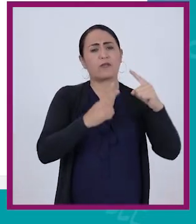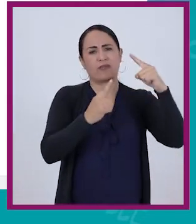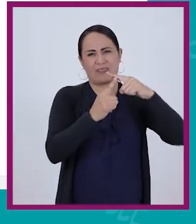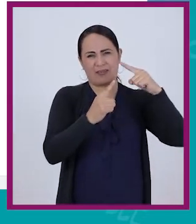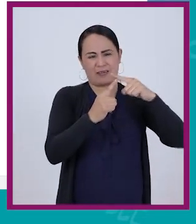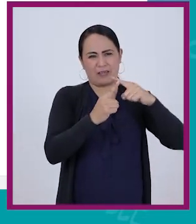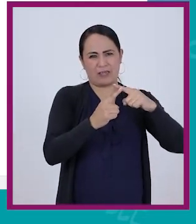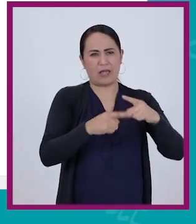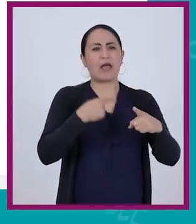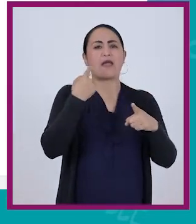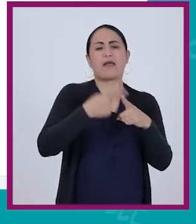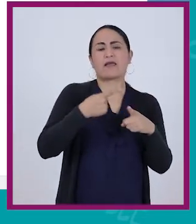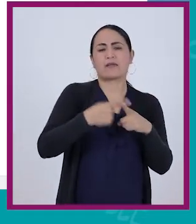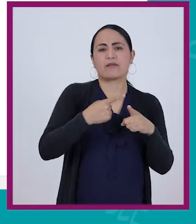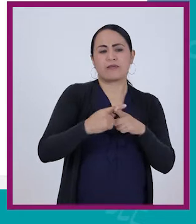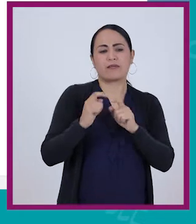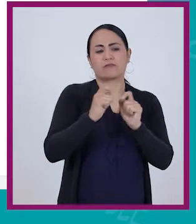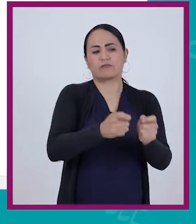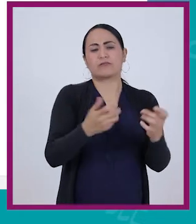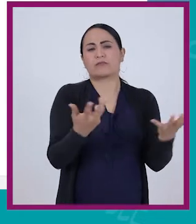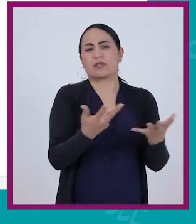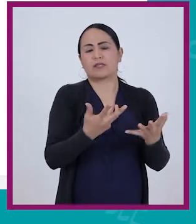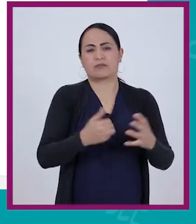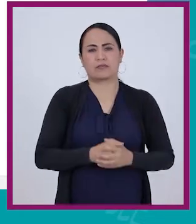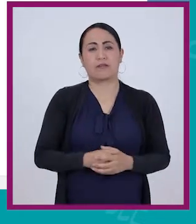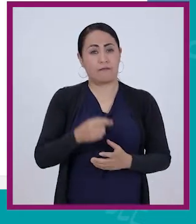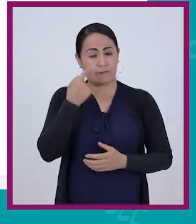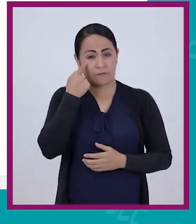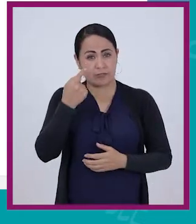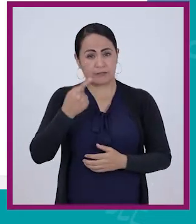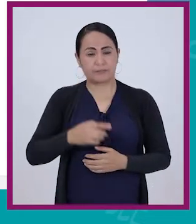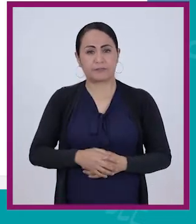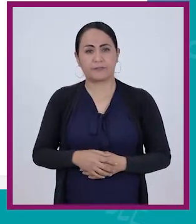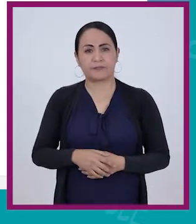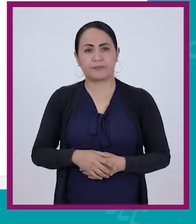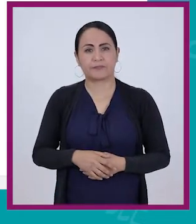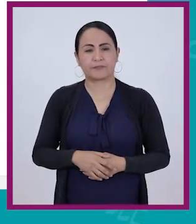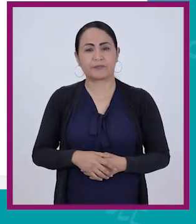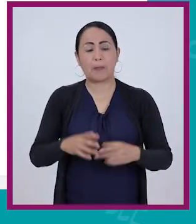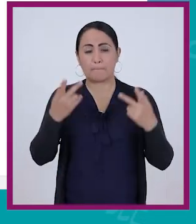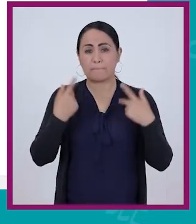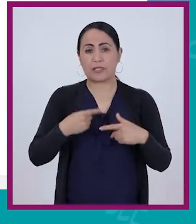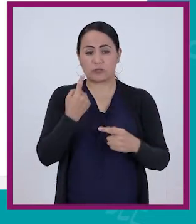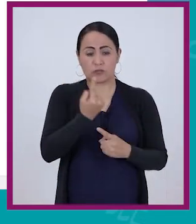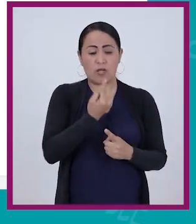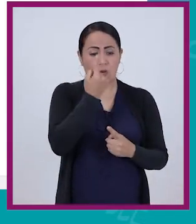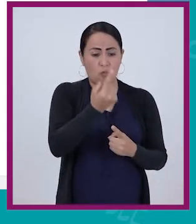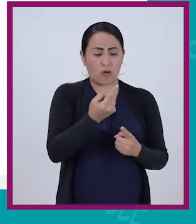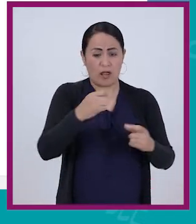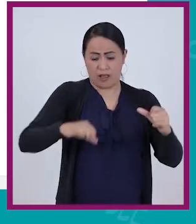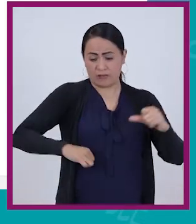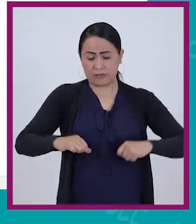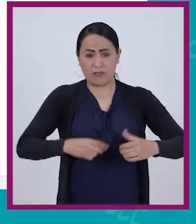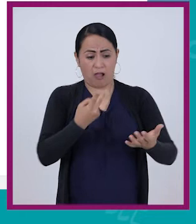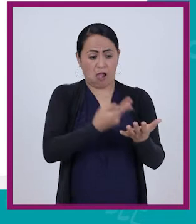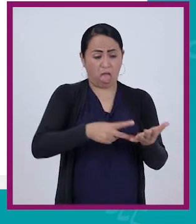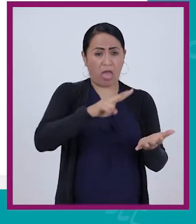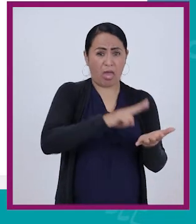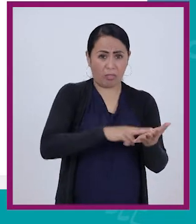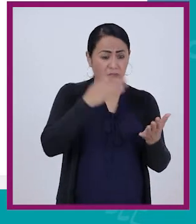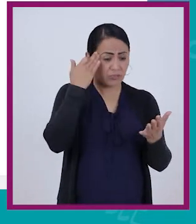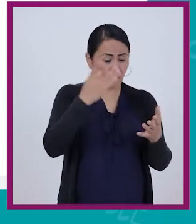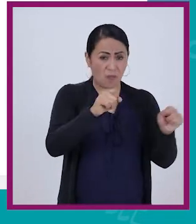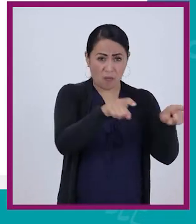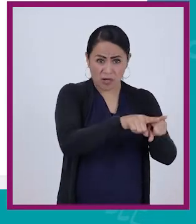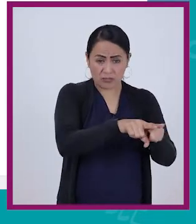en un calendario donde ve el nombre de la tarea a realizar y el nombre del integrante que la llevará a cabo. Ojo, es importante que una persona